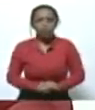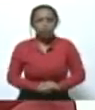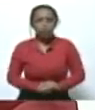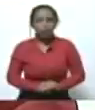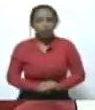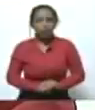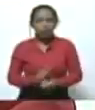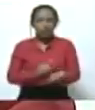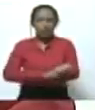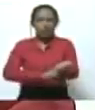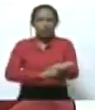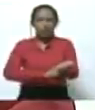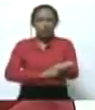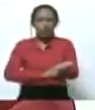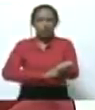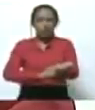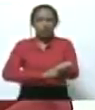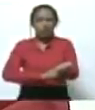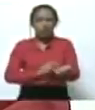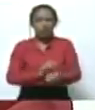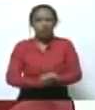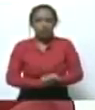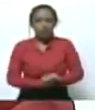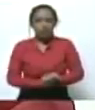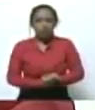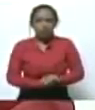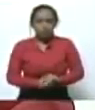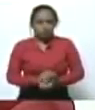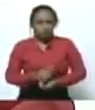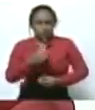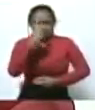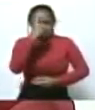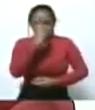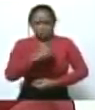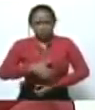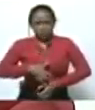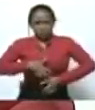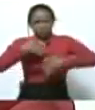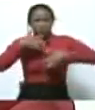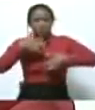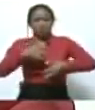de la rabia, de la indignación.